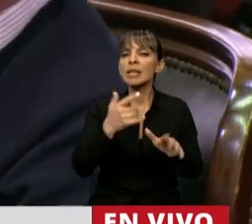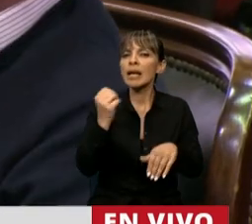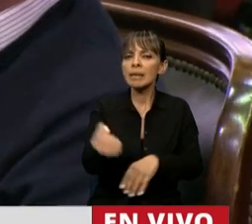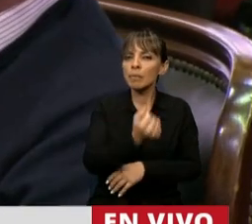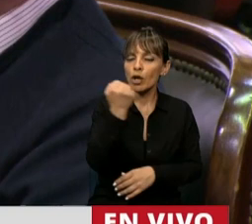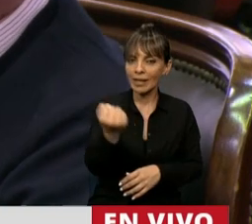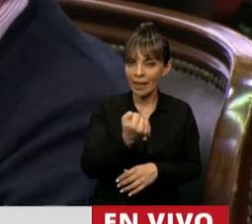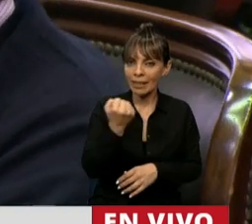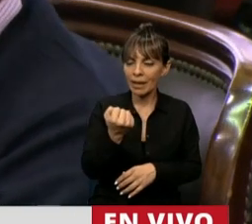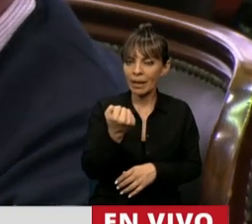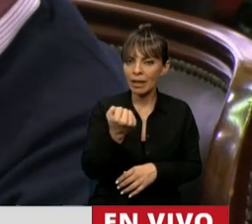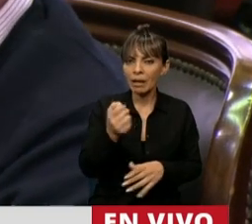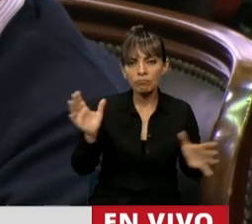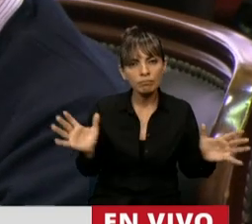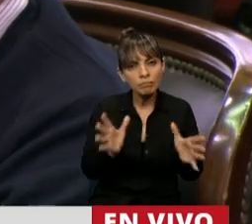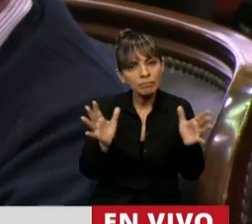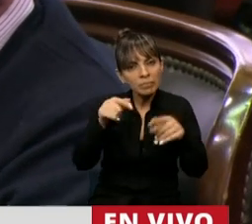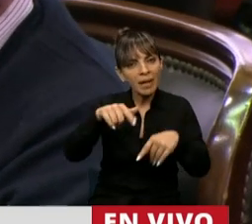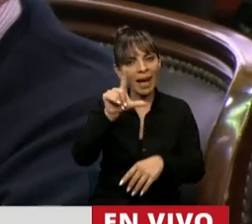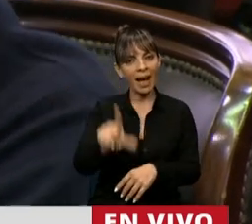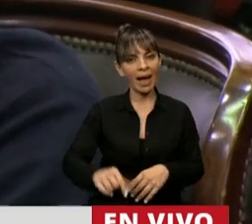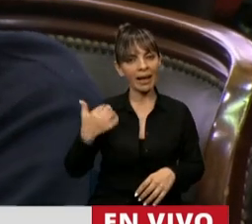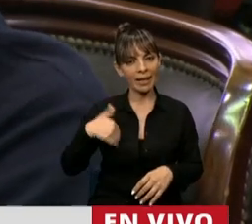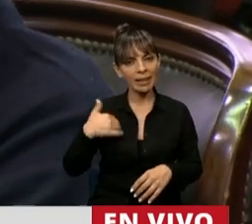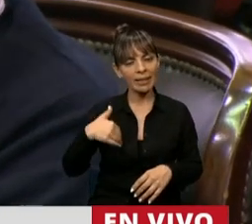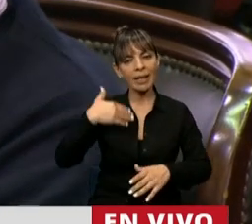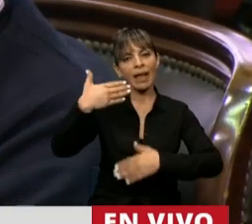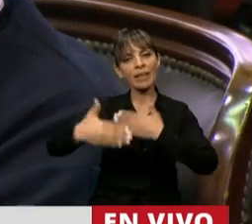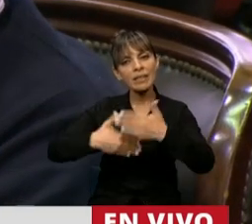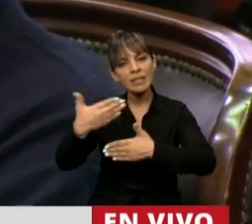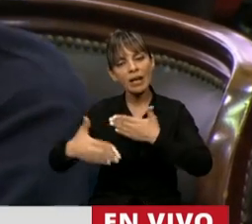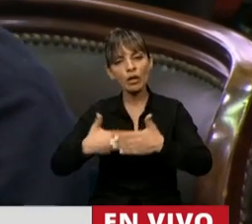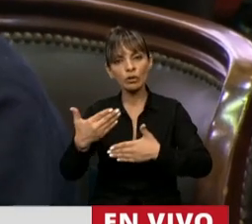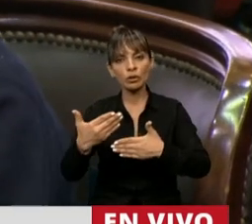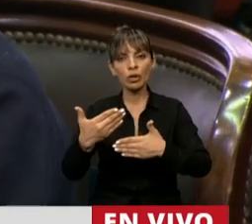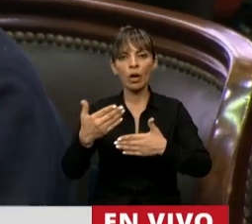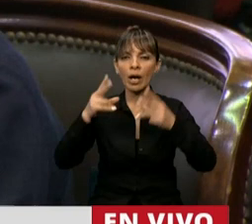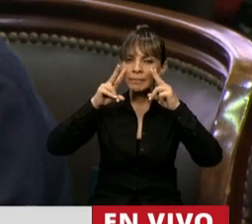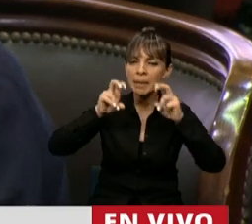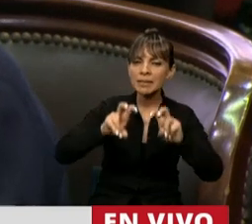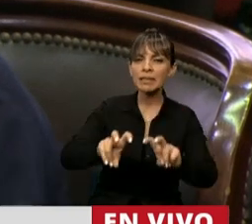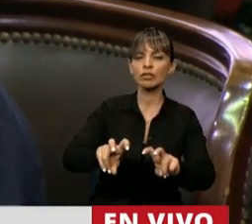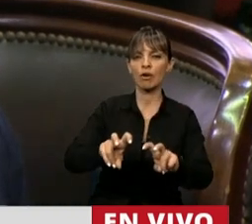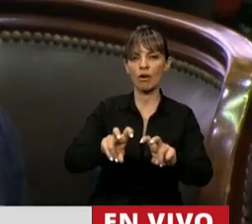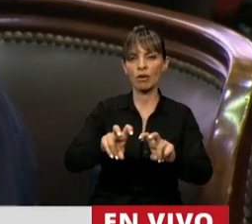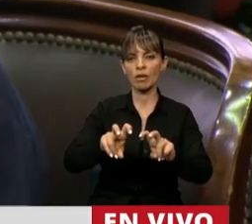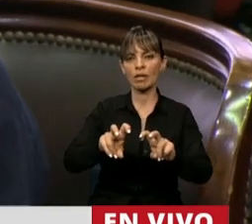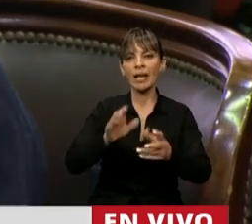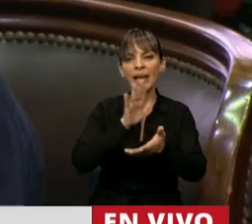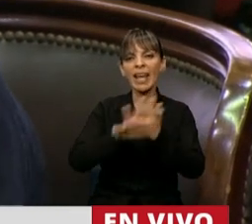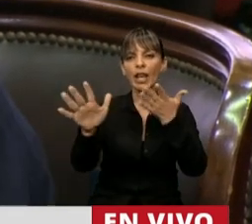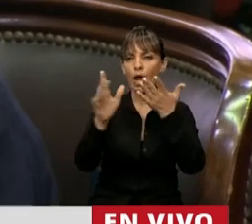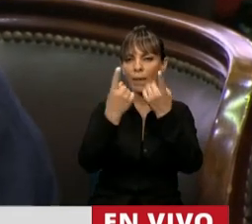fundamental promover en la Argentina el desarrollo, la investigación y la